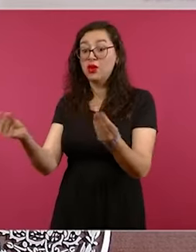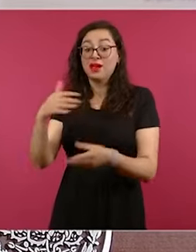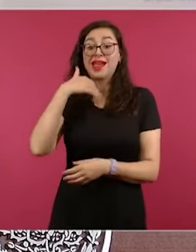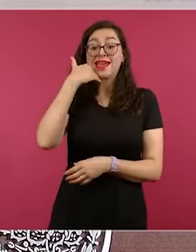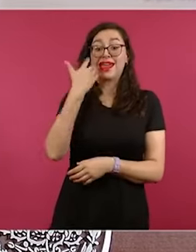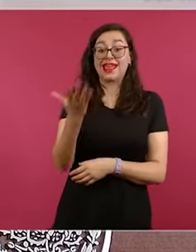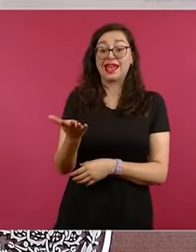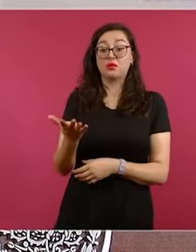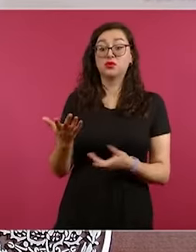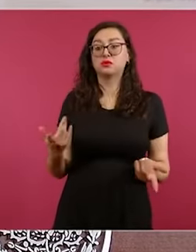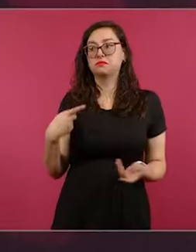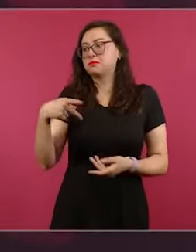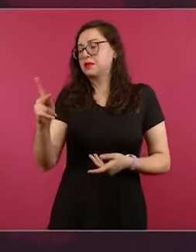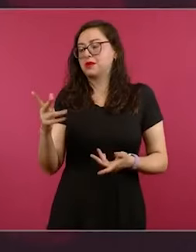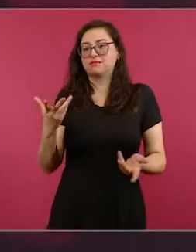en la cárcel, en prisión,